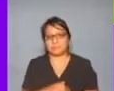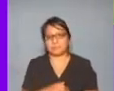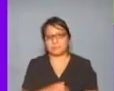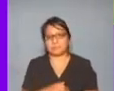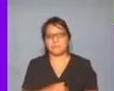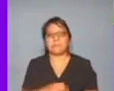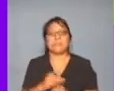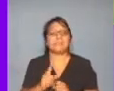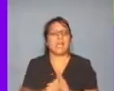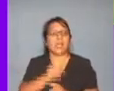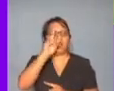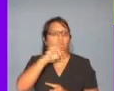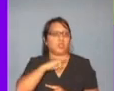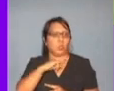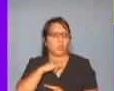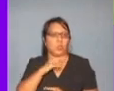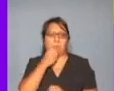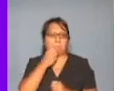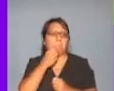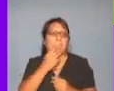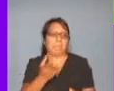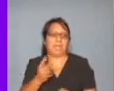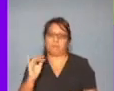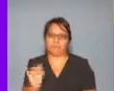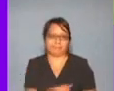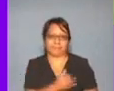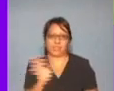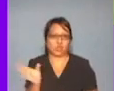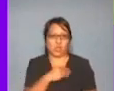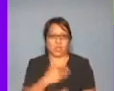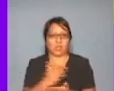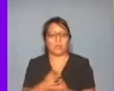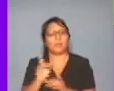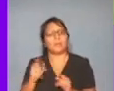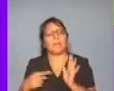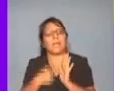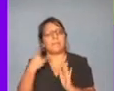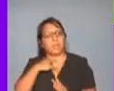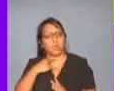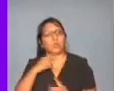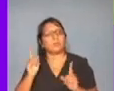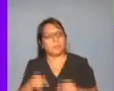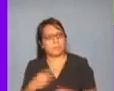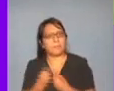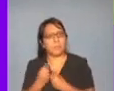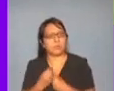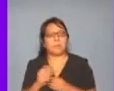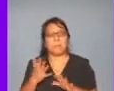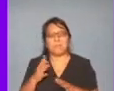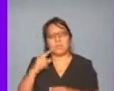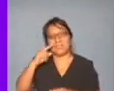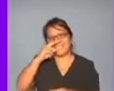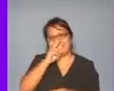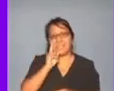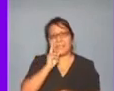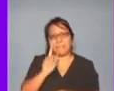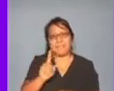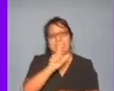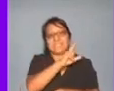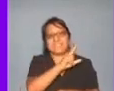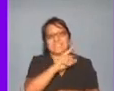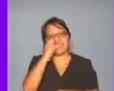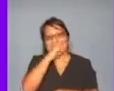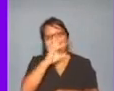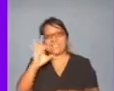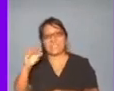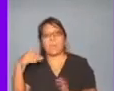la zona de la quebrada es la de excelencia para todo el movimiento, pero también se movió mucho San Salvador de Jujuy, y más de 7.700 millones de pesos